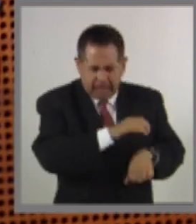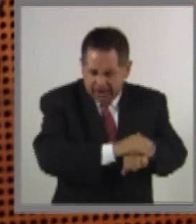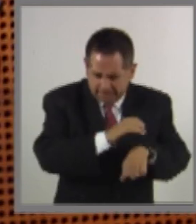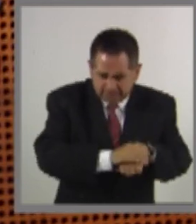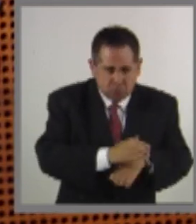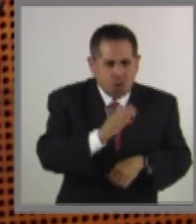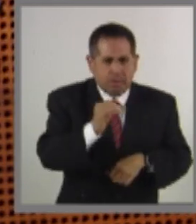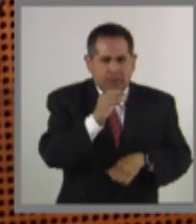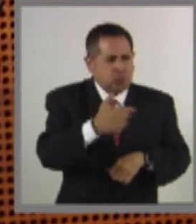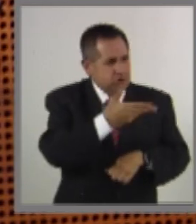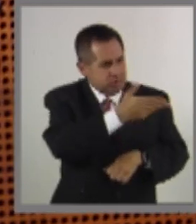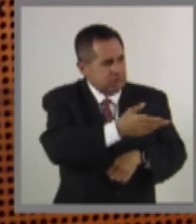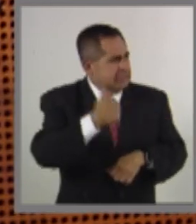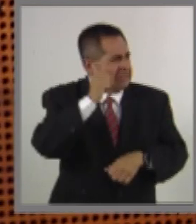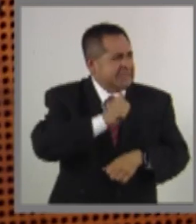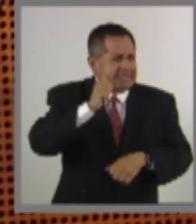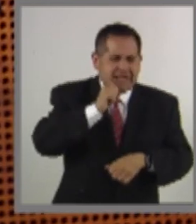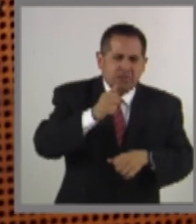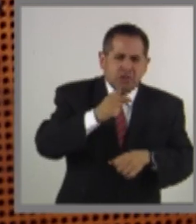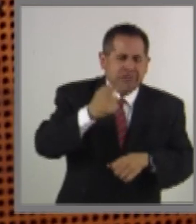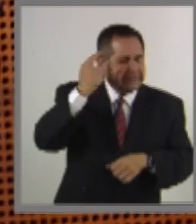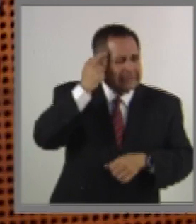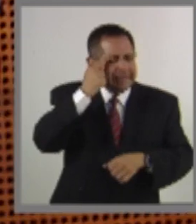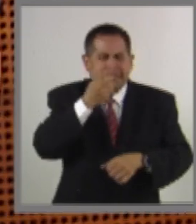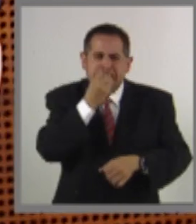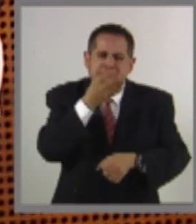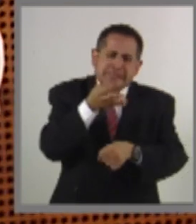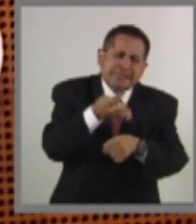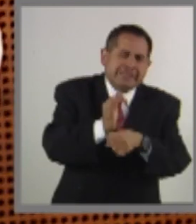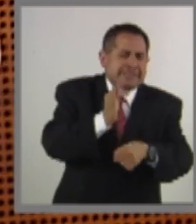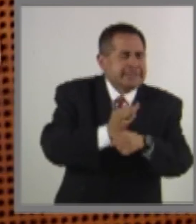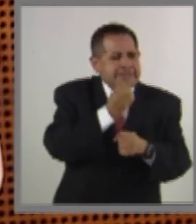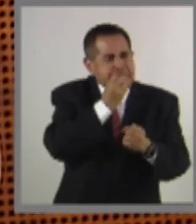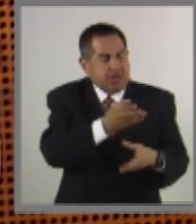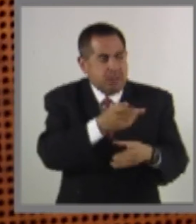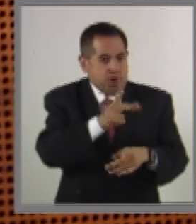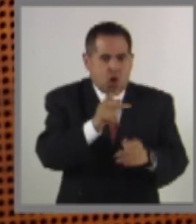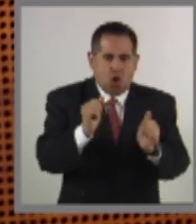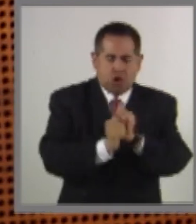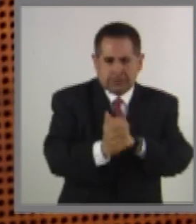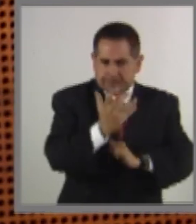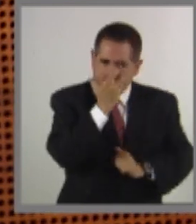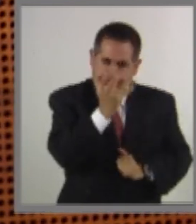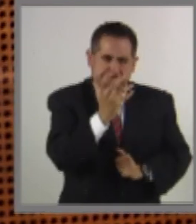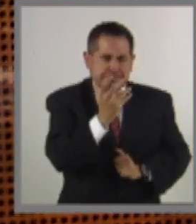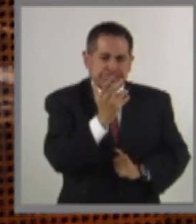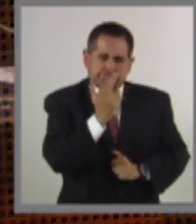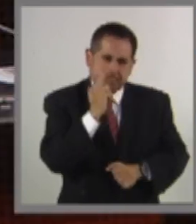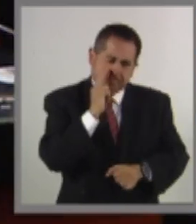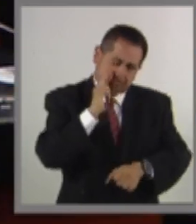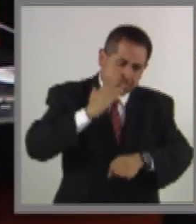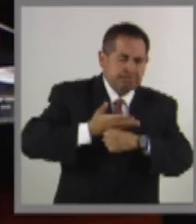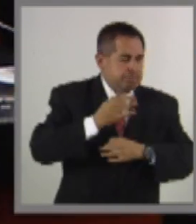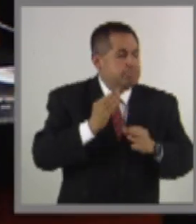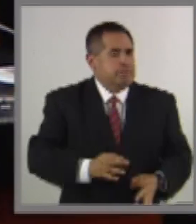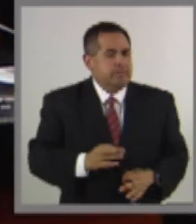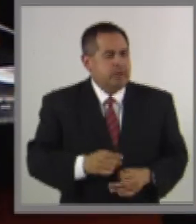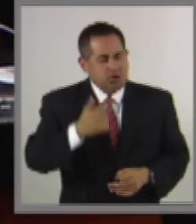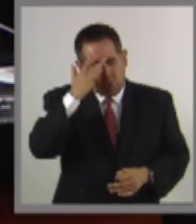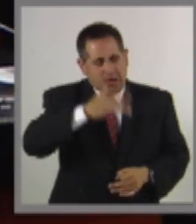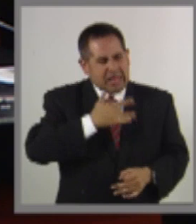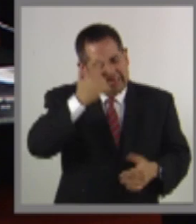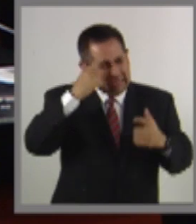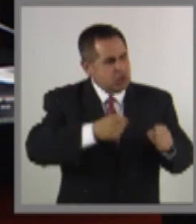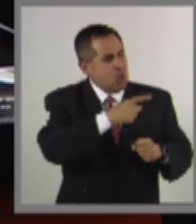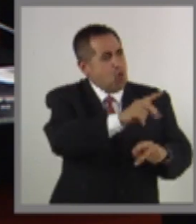Barbosa, ha tenido el suficiente sentido del humor, pero también ha actuado con seriedad. Estoy seguro que a donde quiera que usted